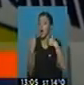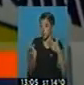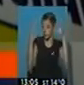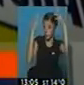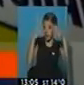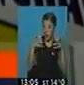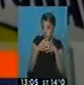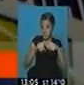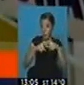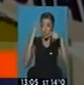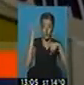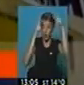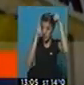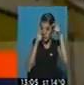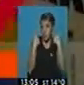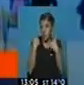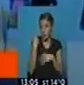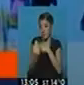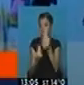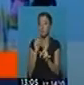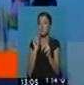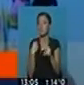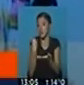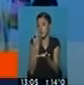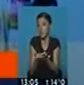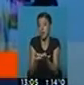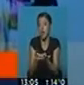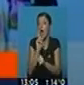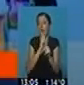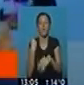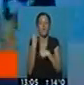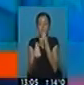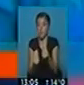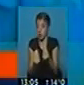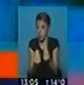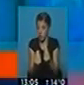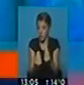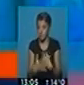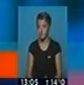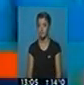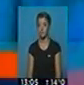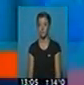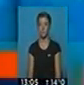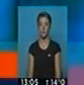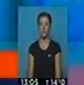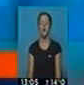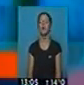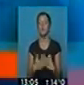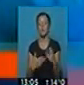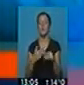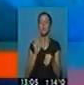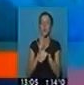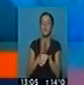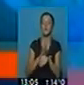candidato. No hay ninguno evidente hoy, pero podría haberlo. Y volver a cierta normalidad, donde el debate político torne